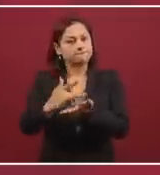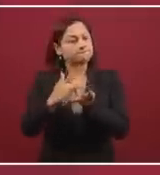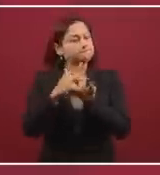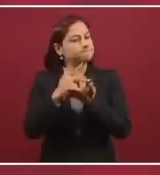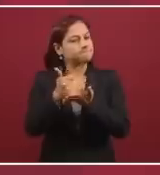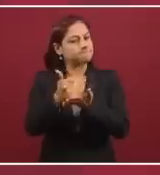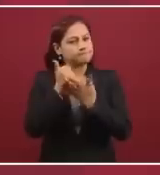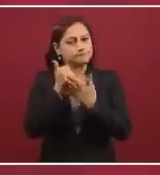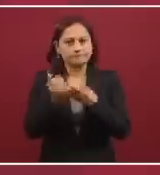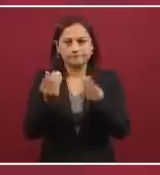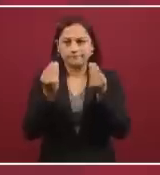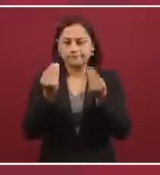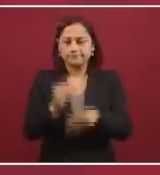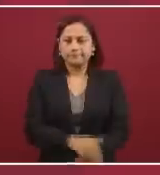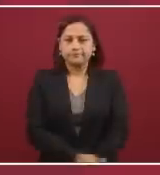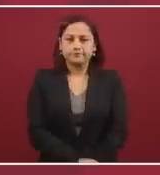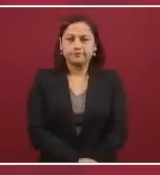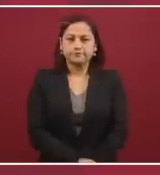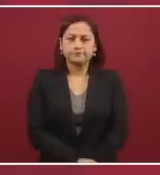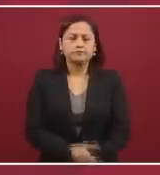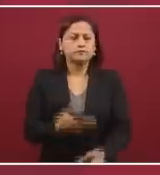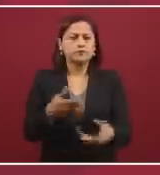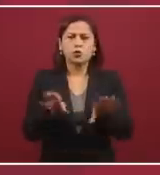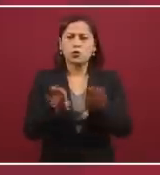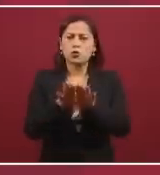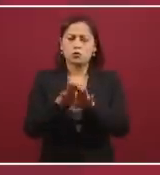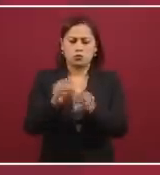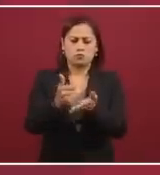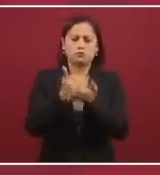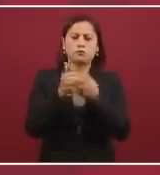con su participación